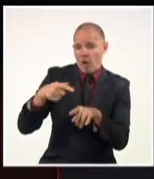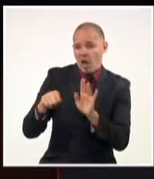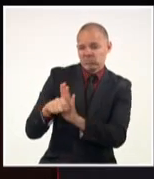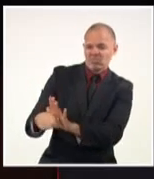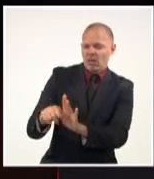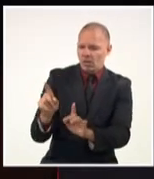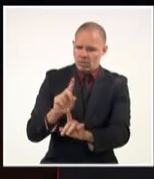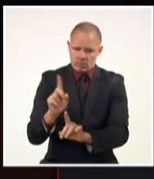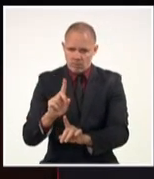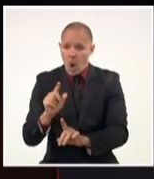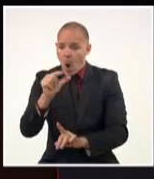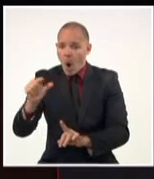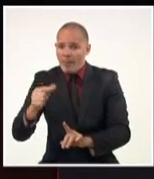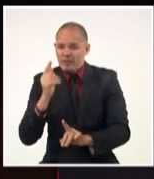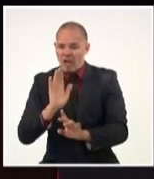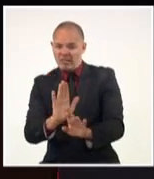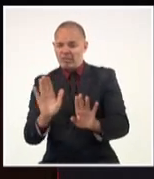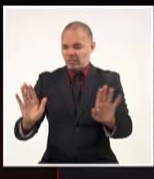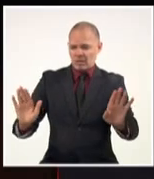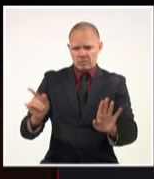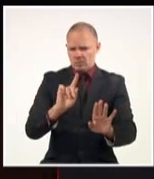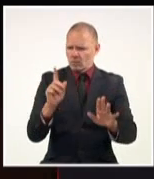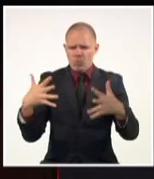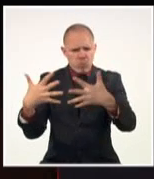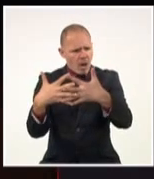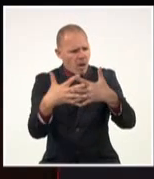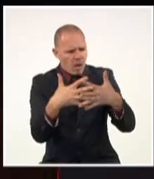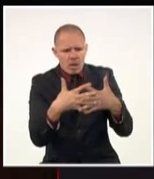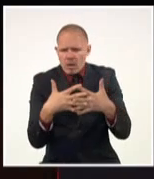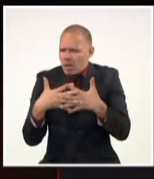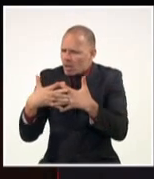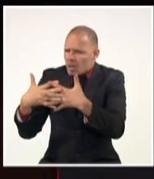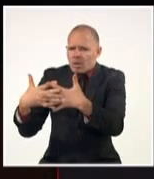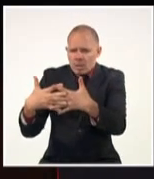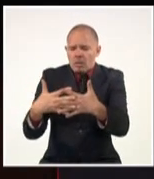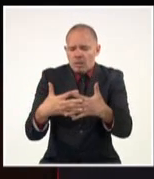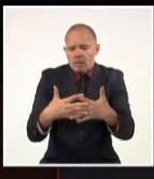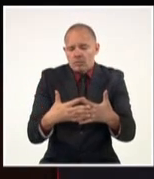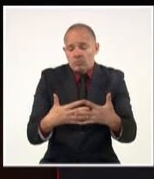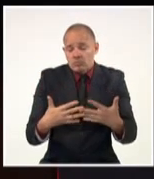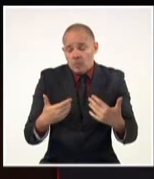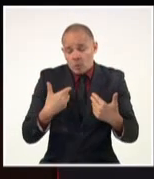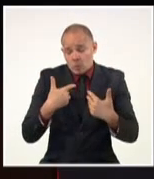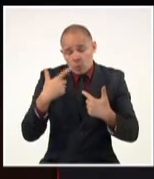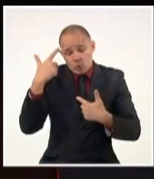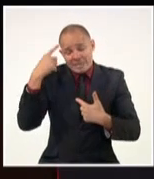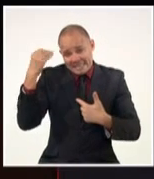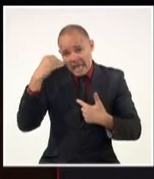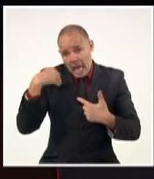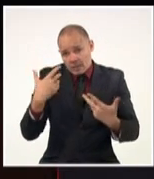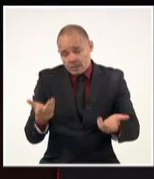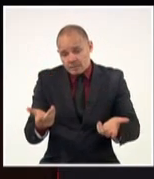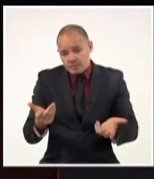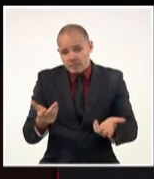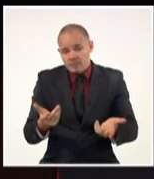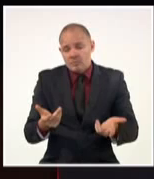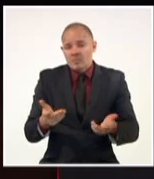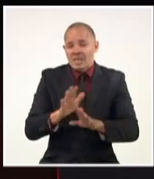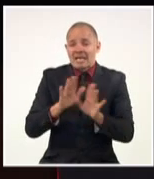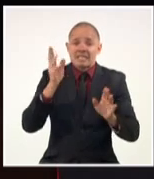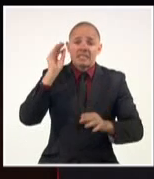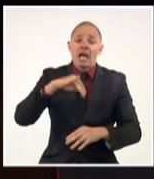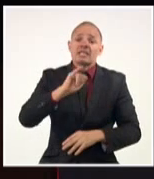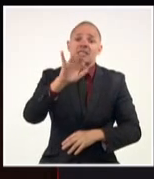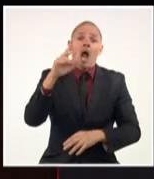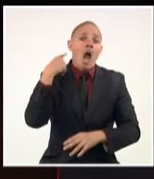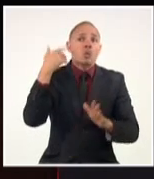la condición humana. Sé bien que no agoto con estas palabras la reseña mínima de la obra de los 65